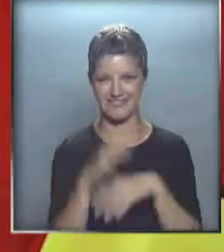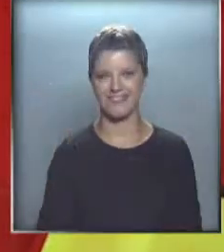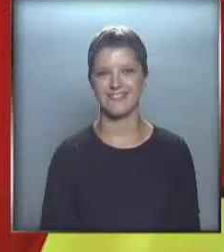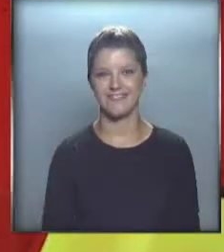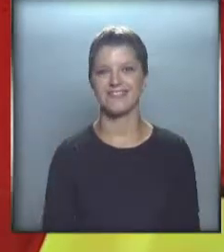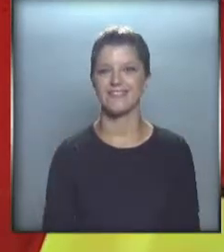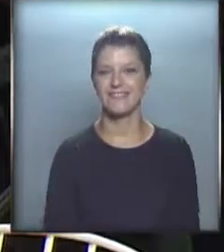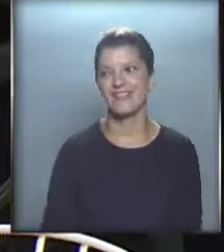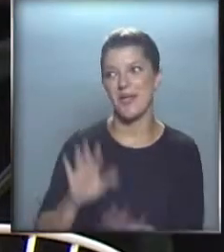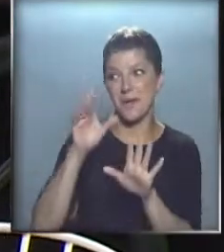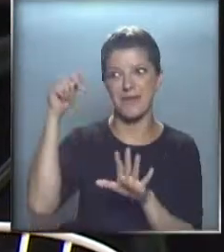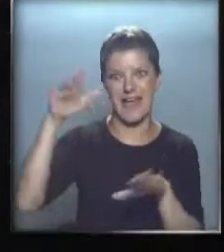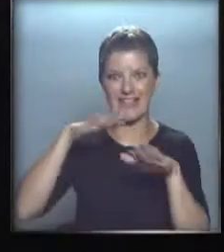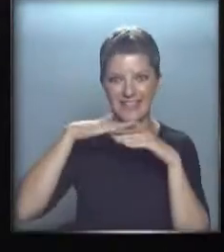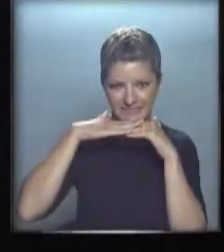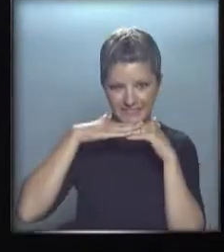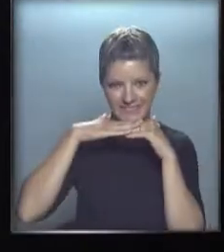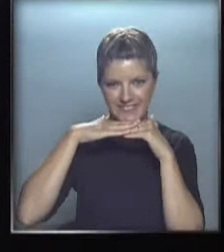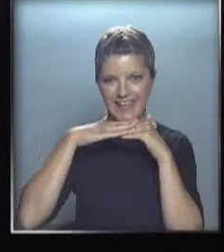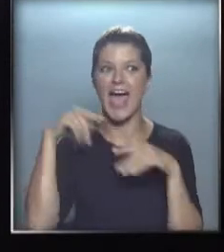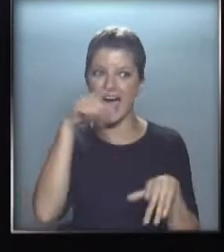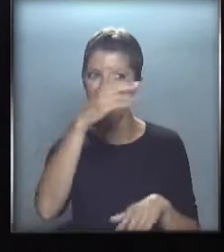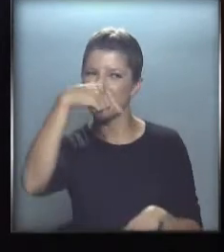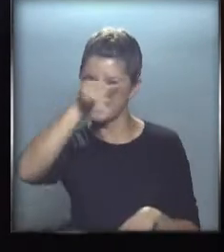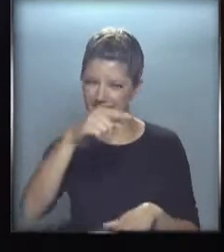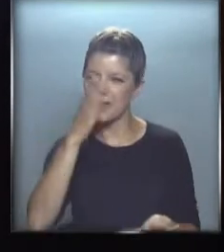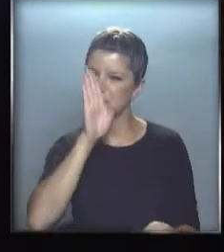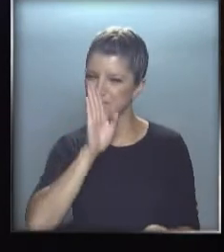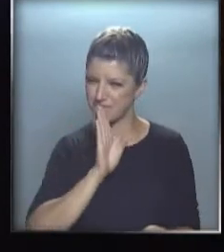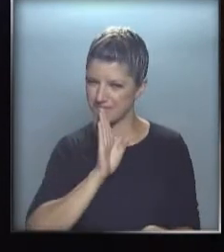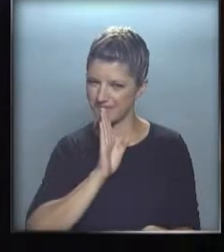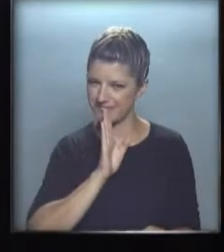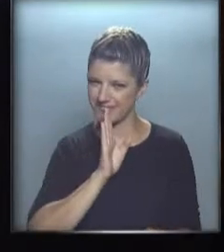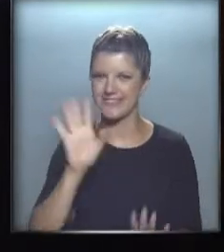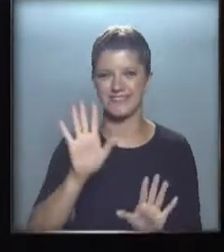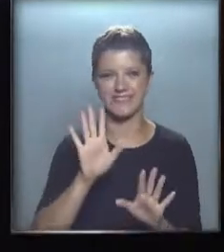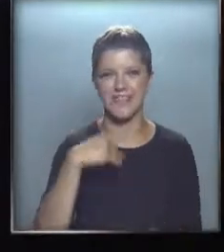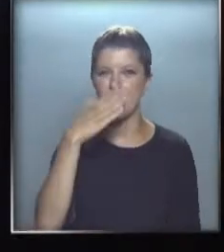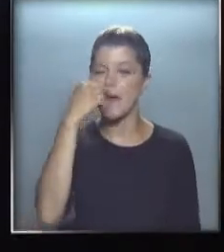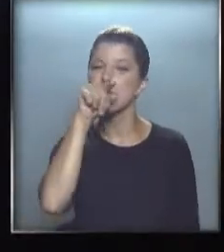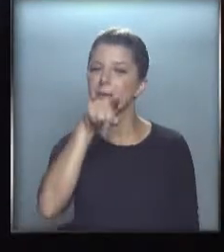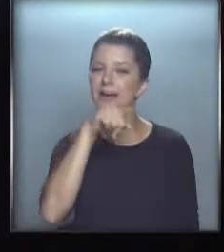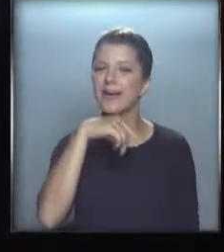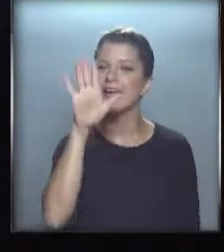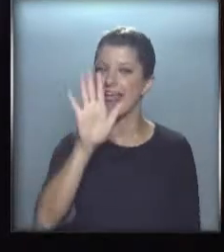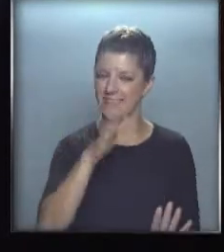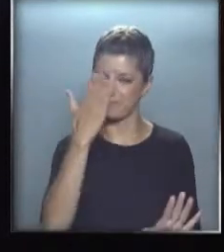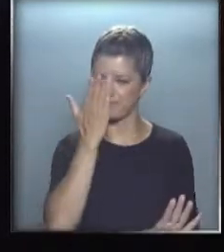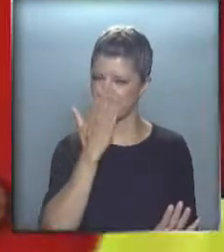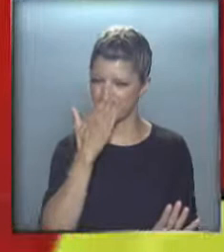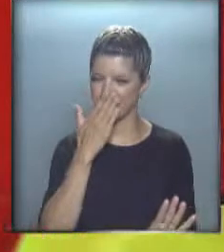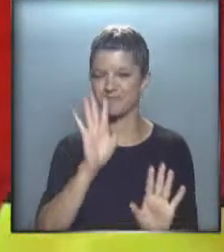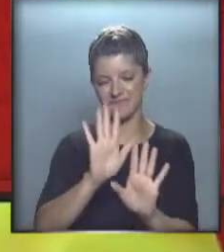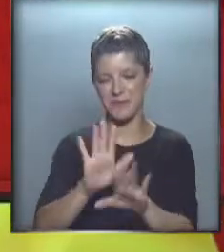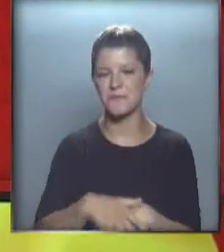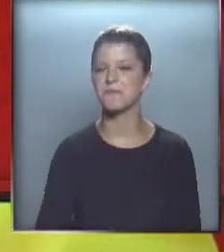Esperamos que los muchachos de la tribuna terminen de festejar. Está muy callado ese sector de la provincia de la, están anonadados. De la República Argentina, está calladito.